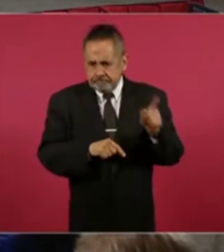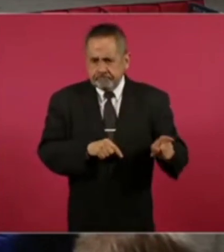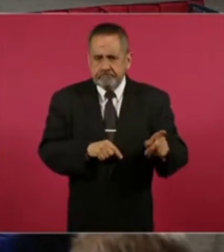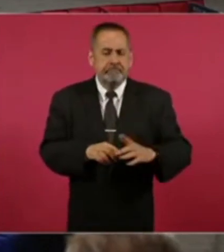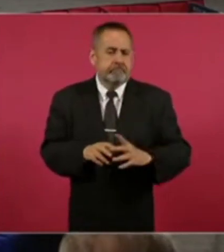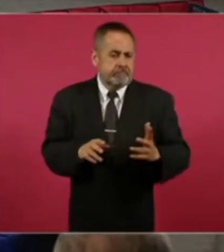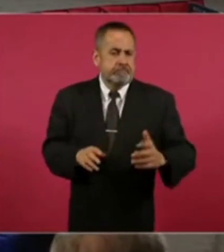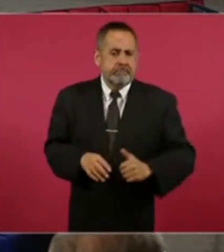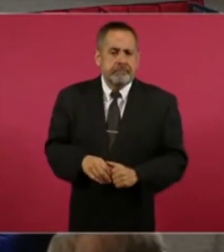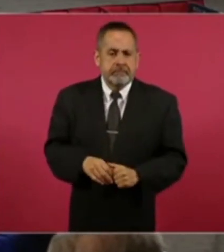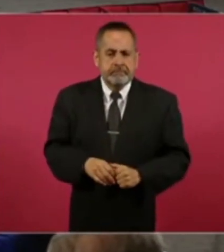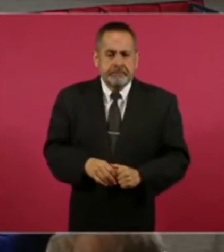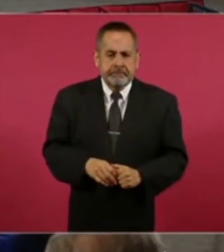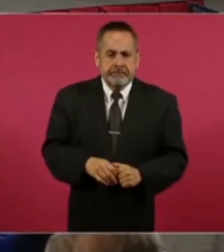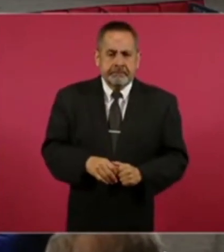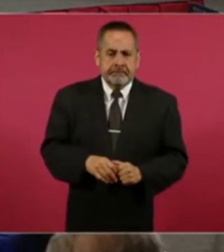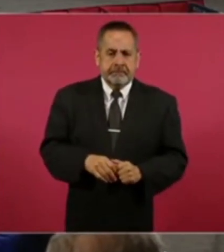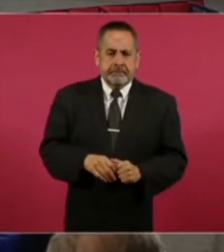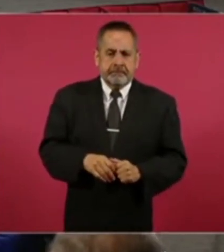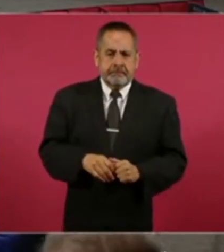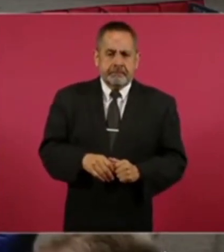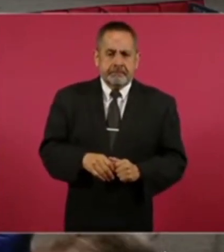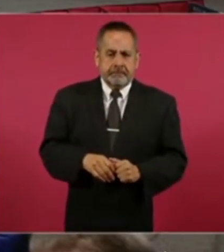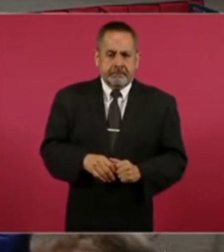lo relacionado